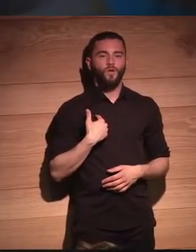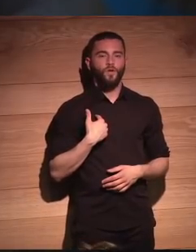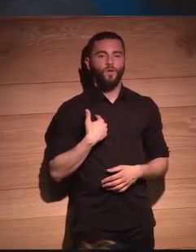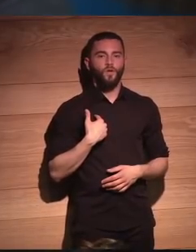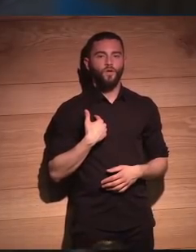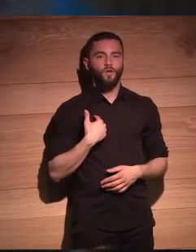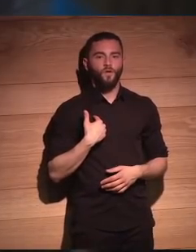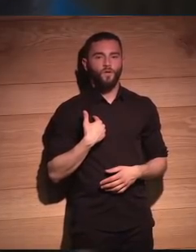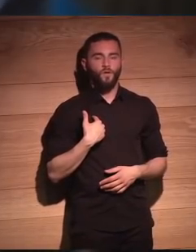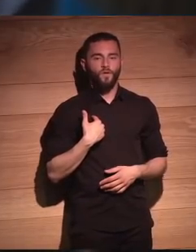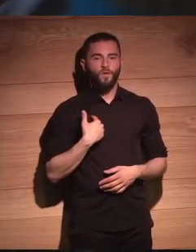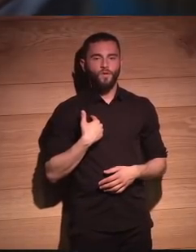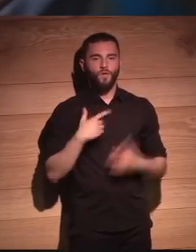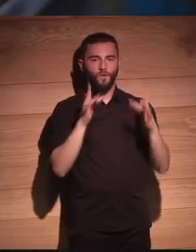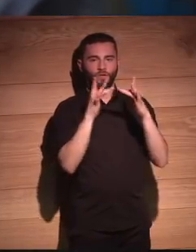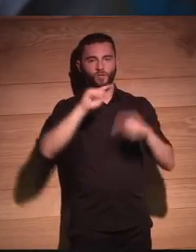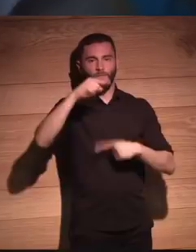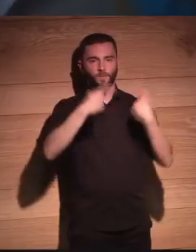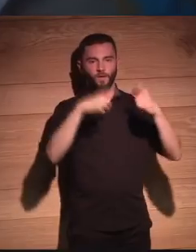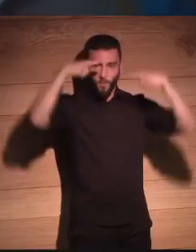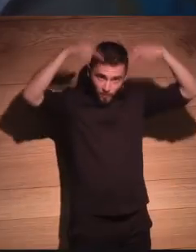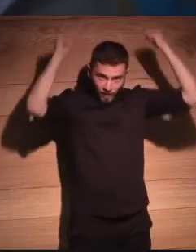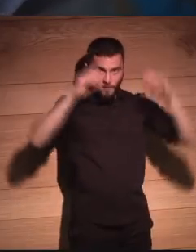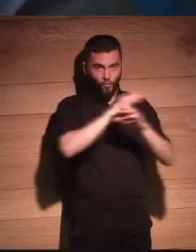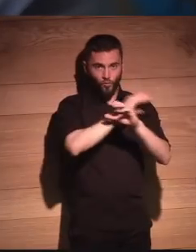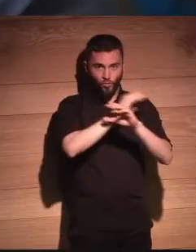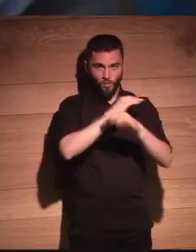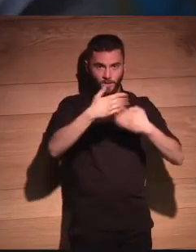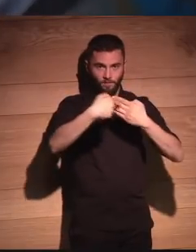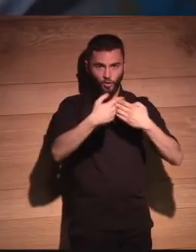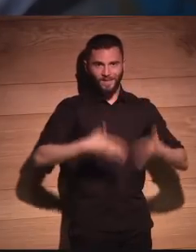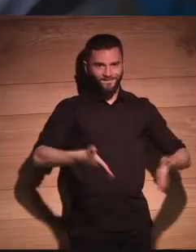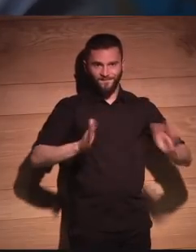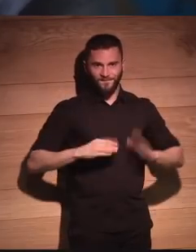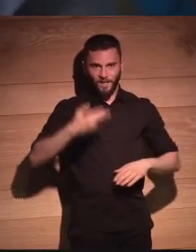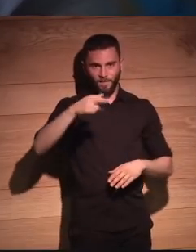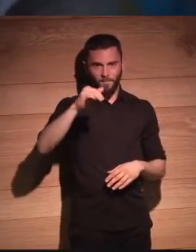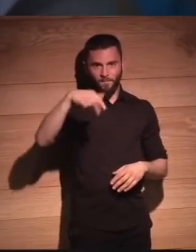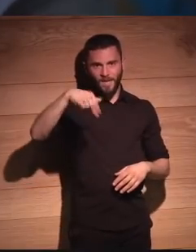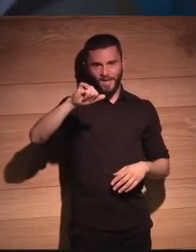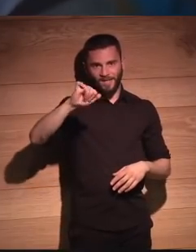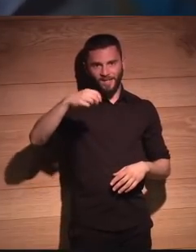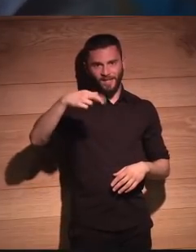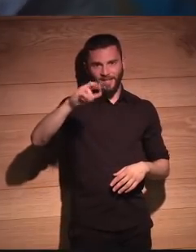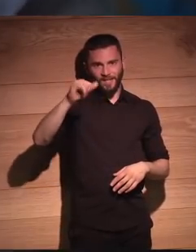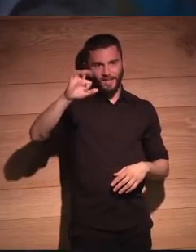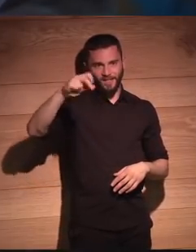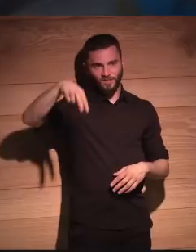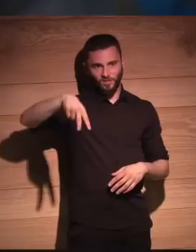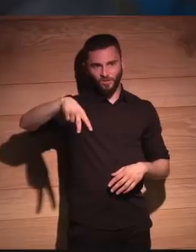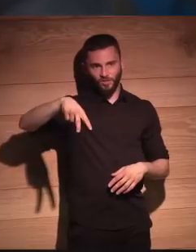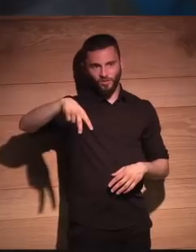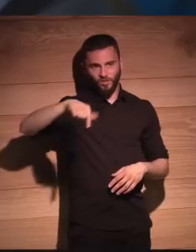el primer contacto con Batman fue un cómic que me encantó la portada, que era de Bernie Wrightson, que era un novaro, y se veía a